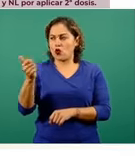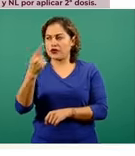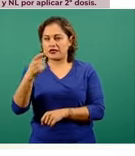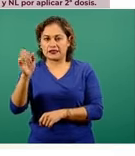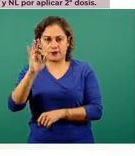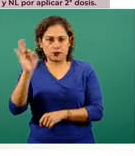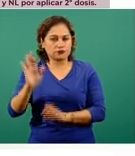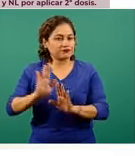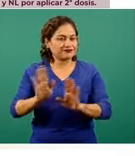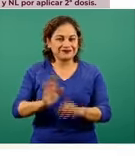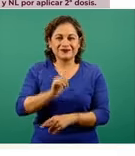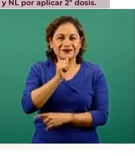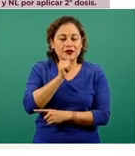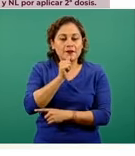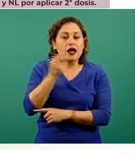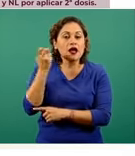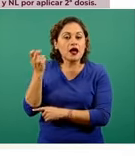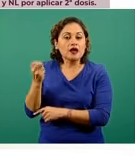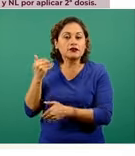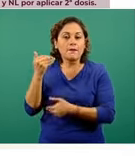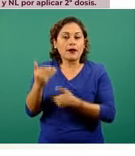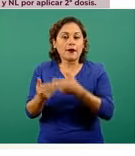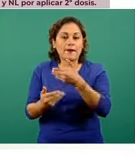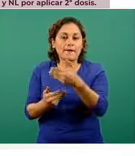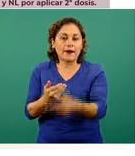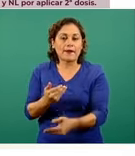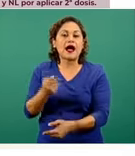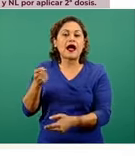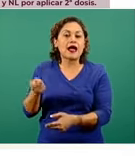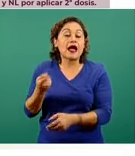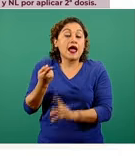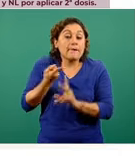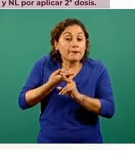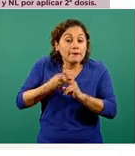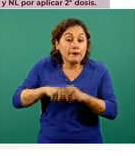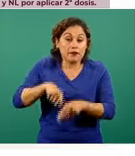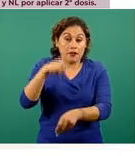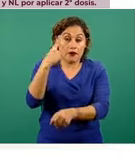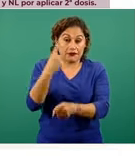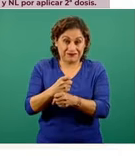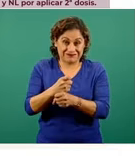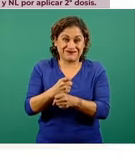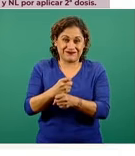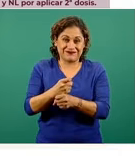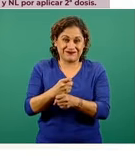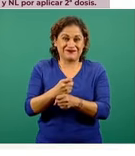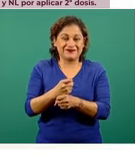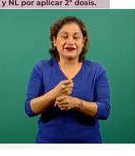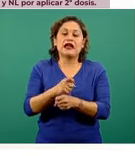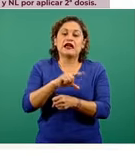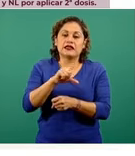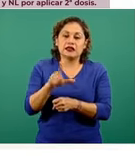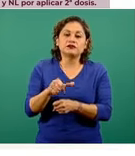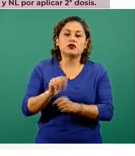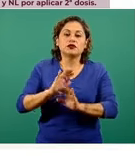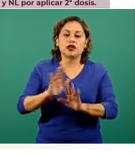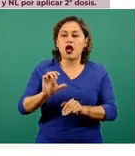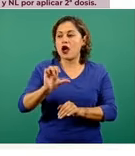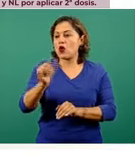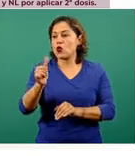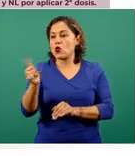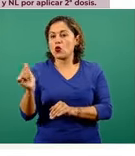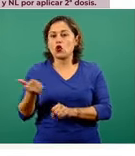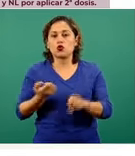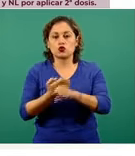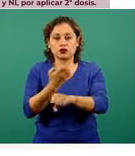está representando el avance ya de la segunda dosis que ellos están colocando, porque